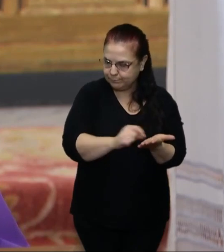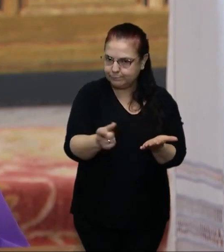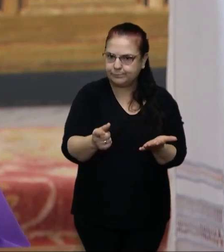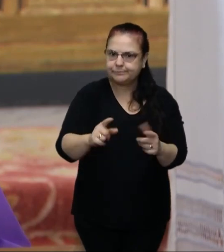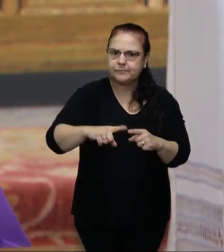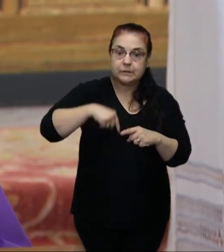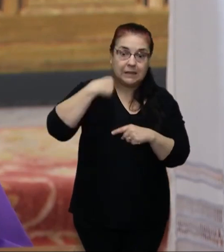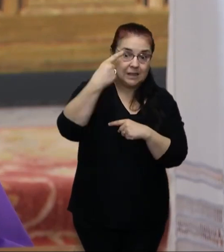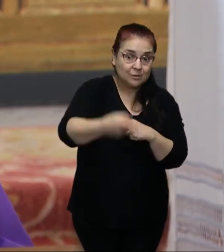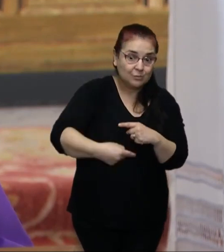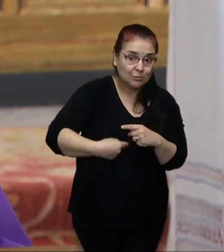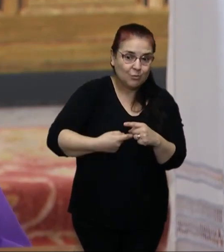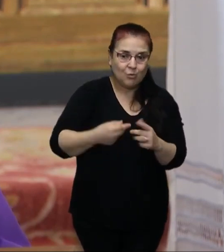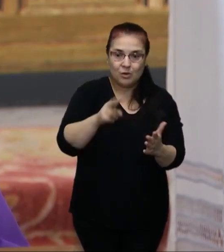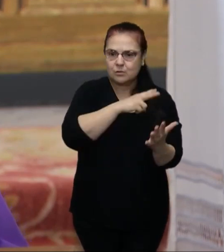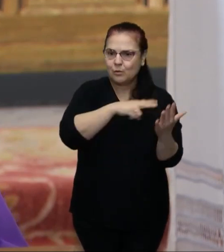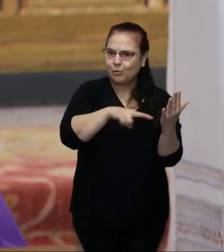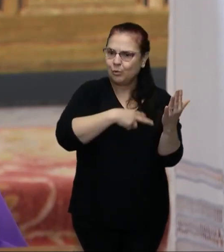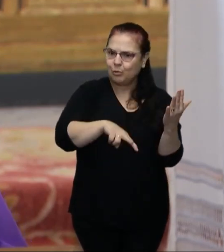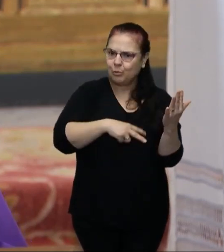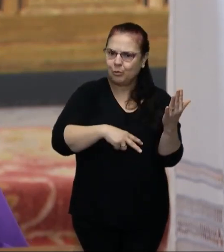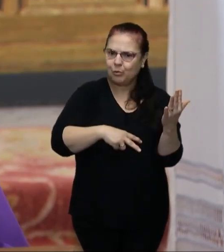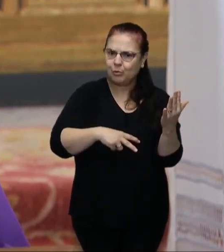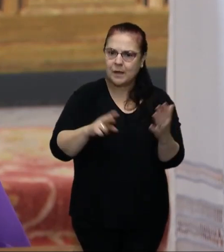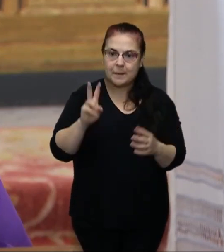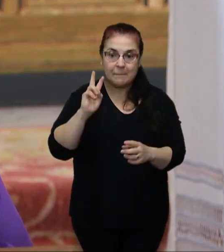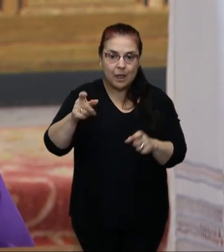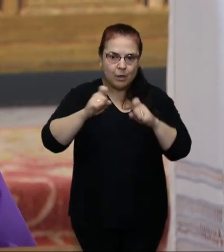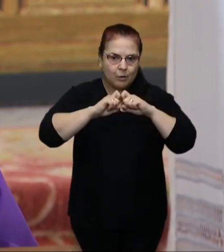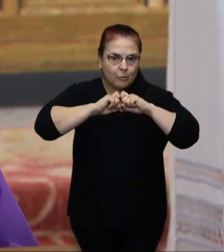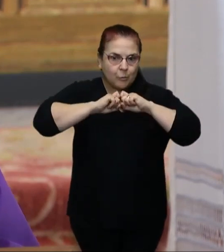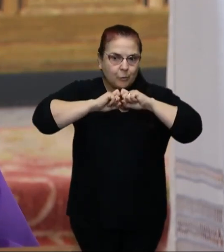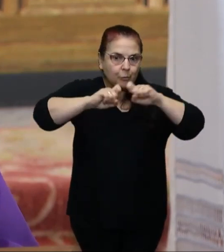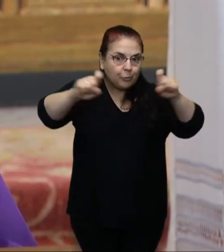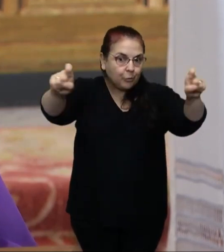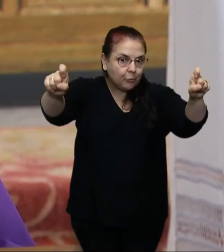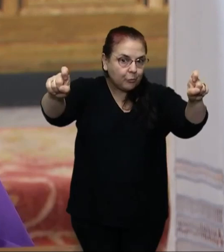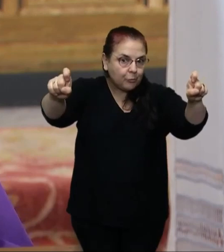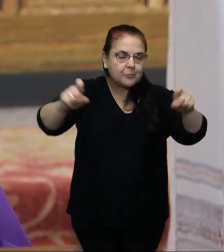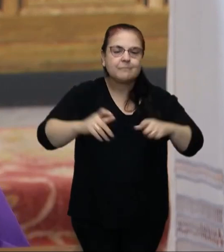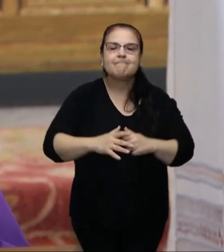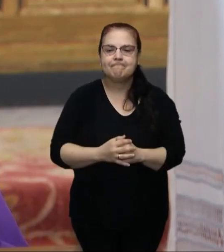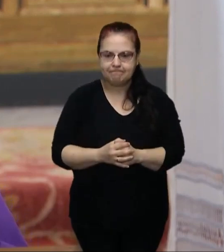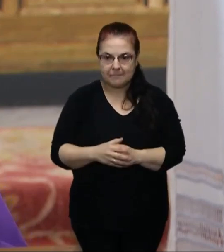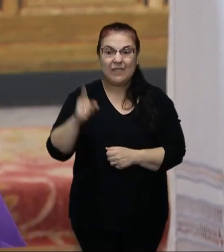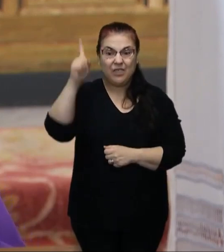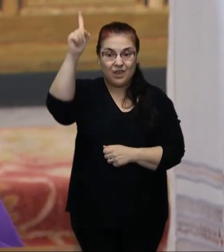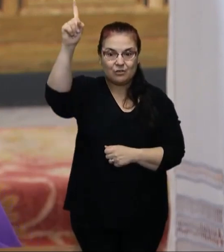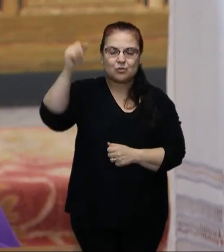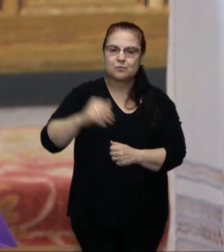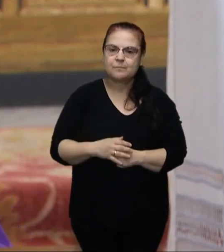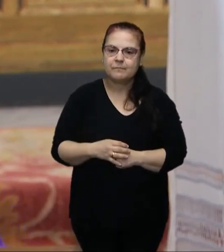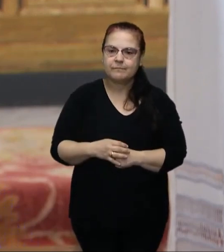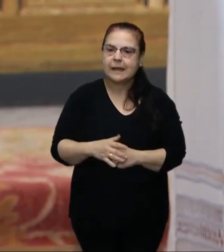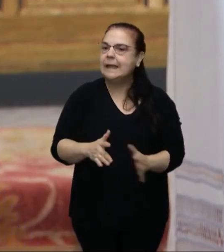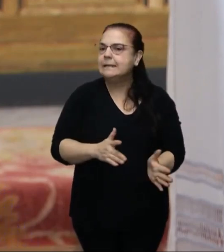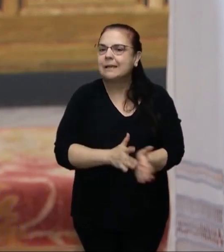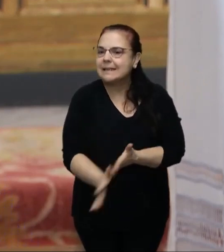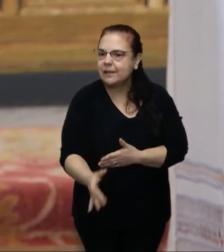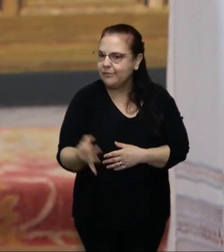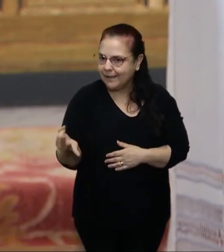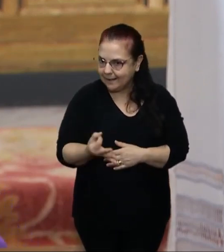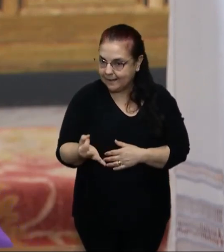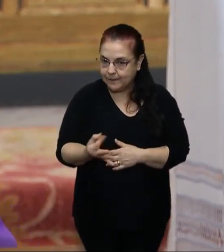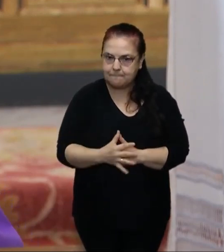todos los que lo leían, una visión providencialista de Dios. Es decir, es